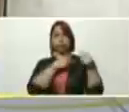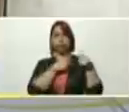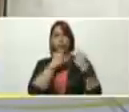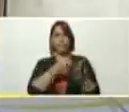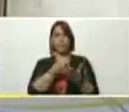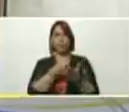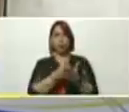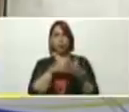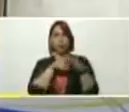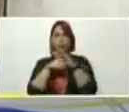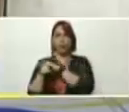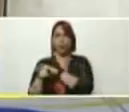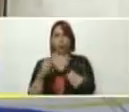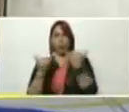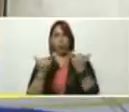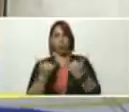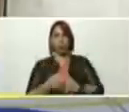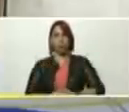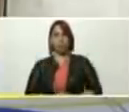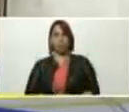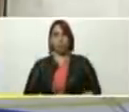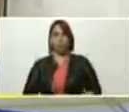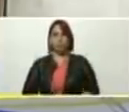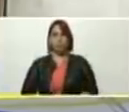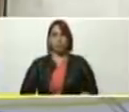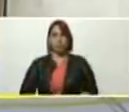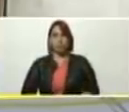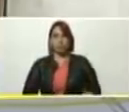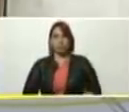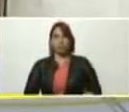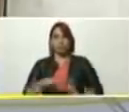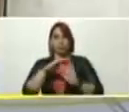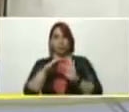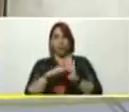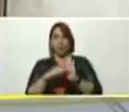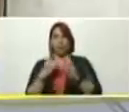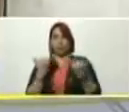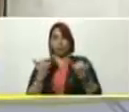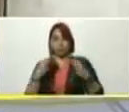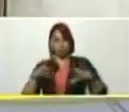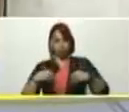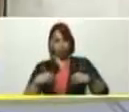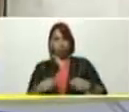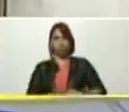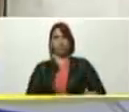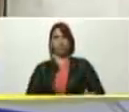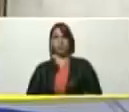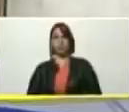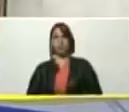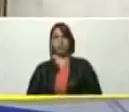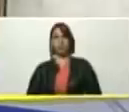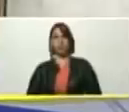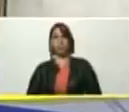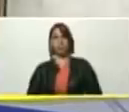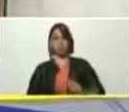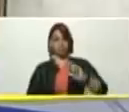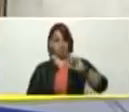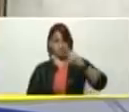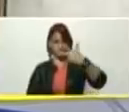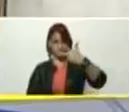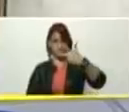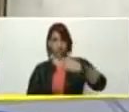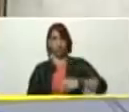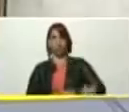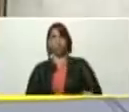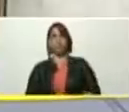llegar ahora, producto de la medida que tomé, ¿verdad? Bueno, igualmente